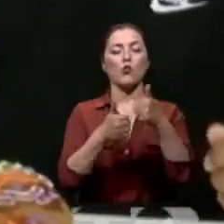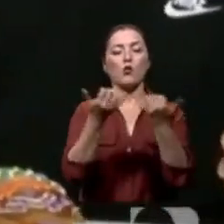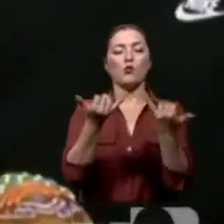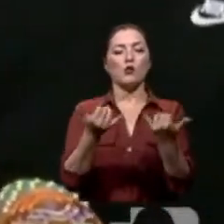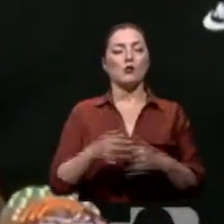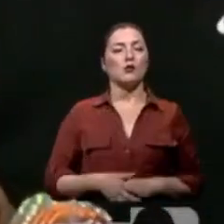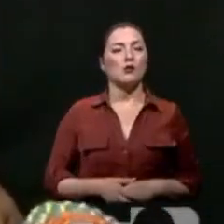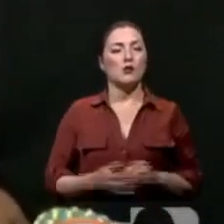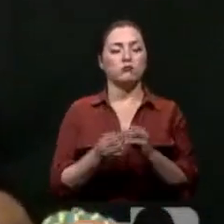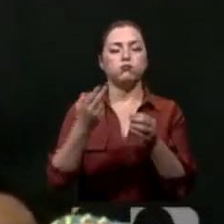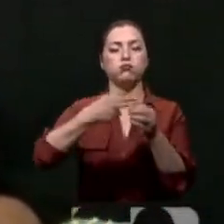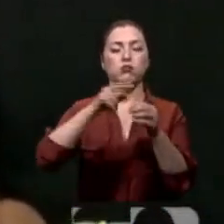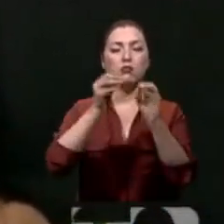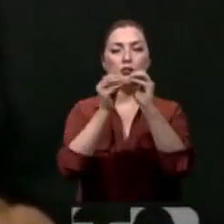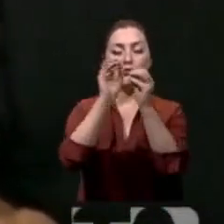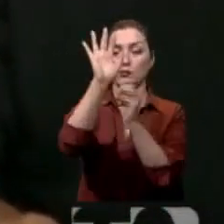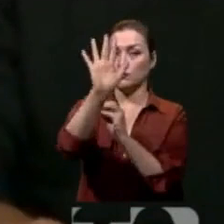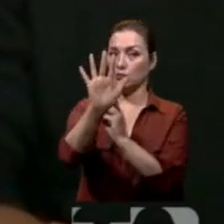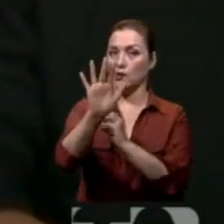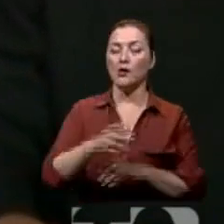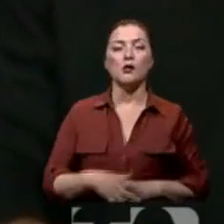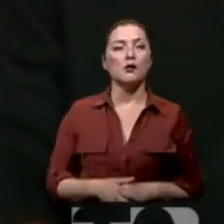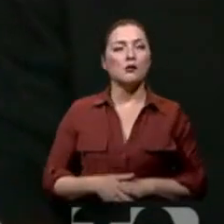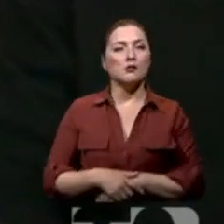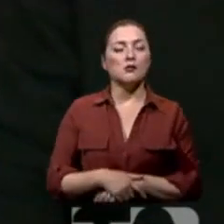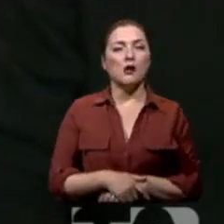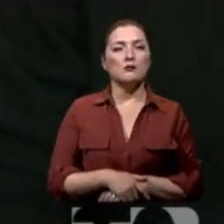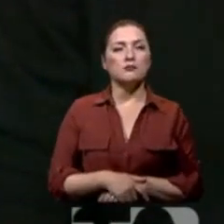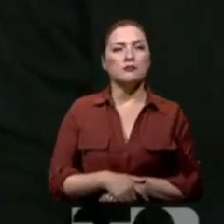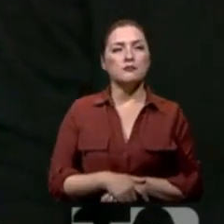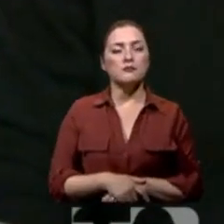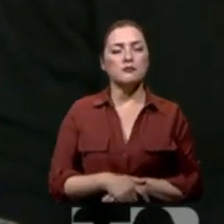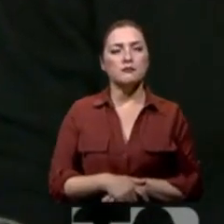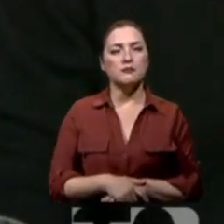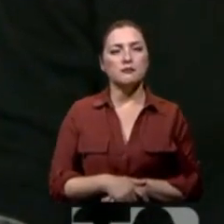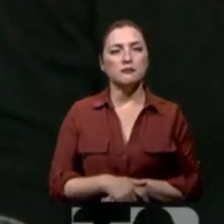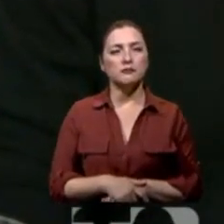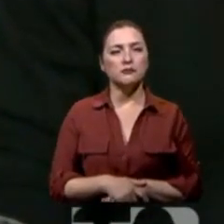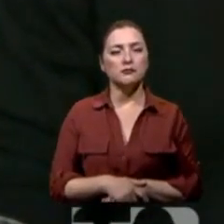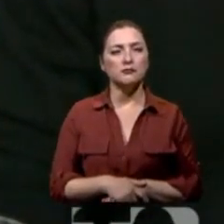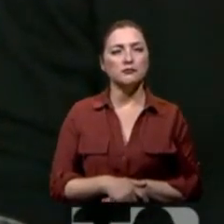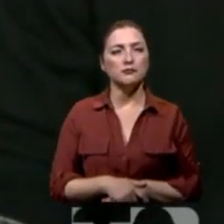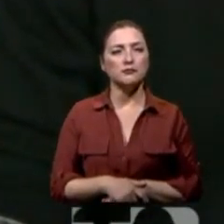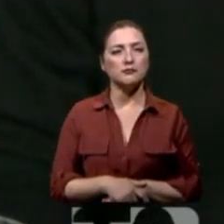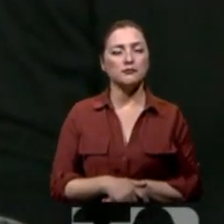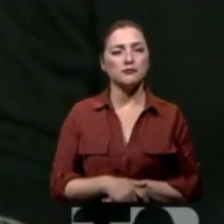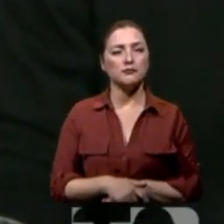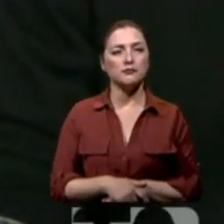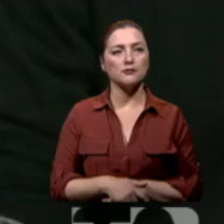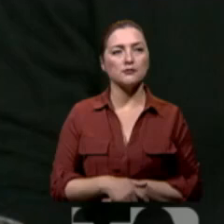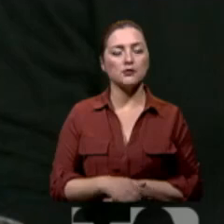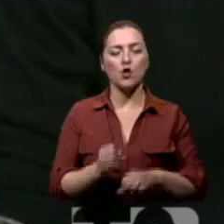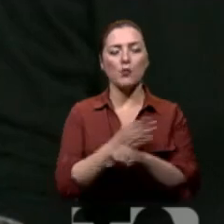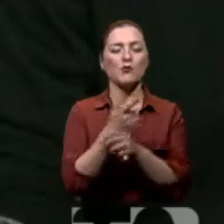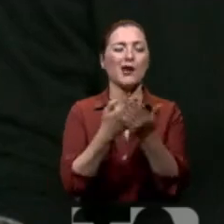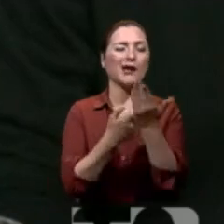hoy a nuestro quinto participante. Ya hemos visto algunas muestras. ¿Qué es lo que tú les recomendarías ya? Para que quizás no sea lo mismo, que